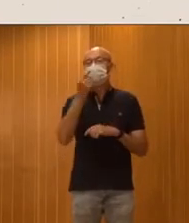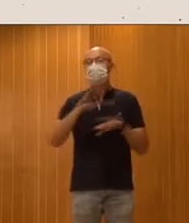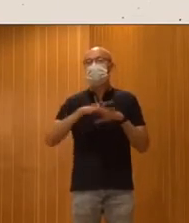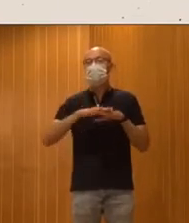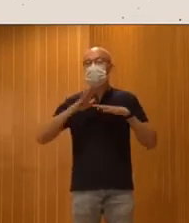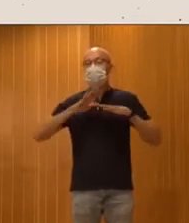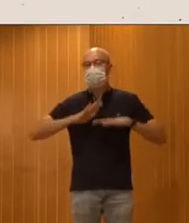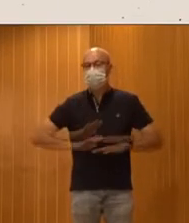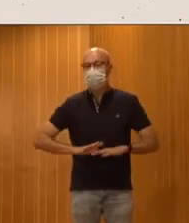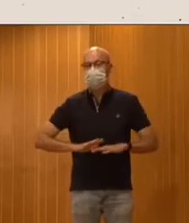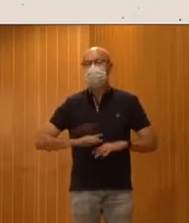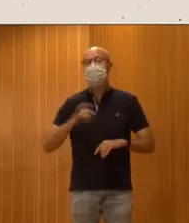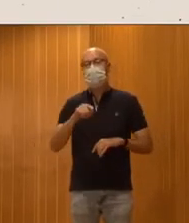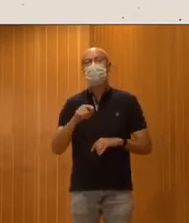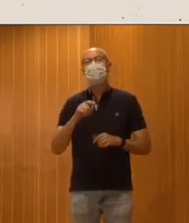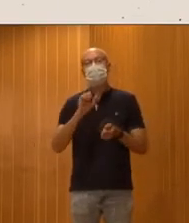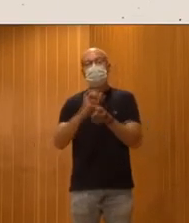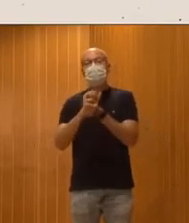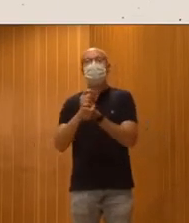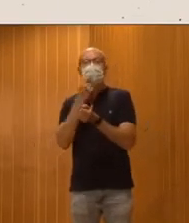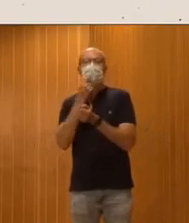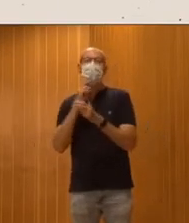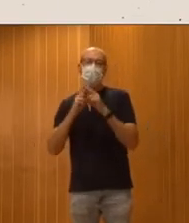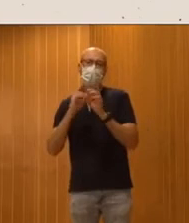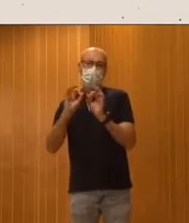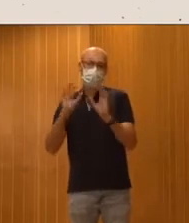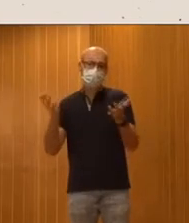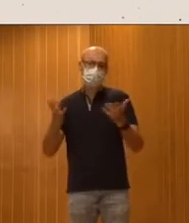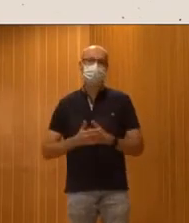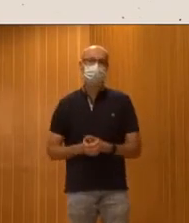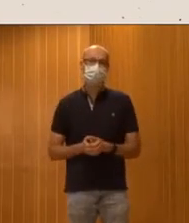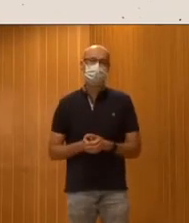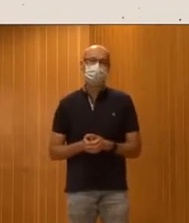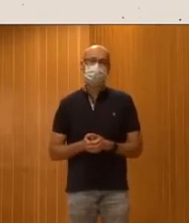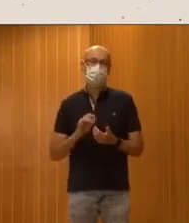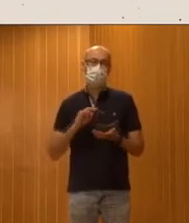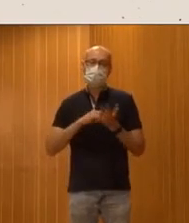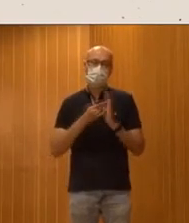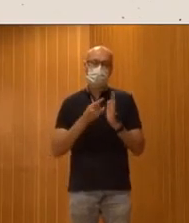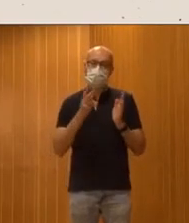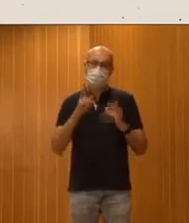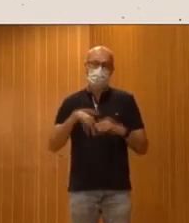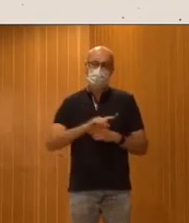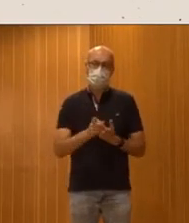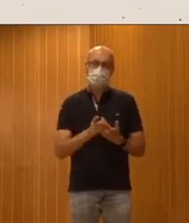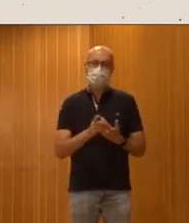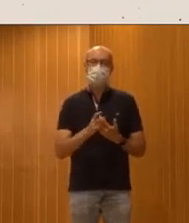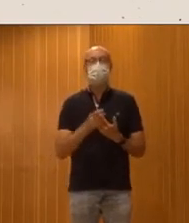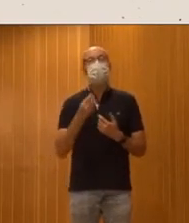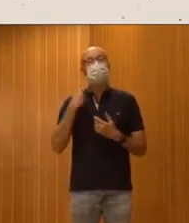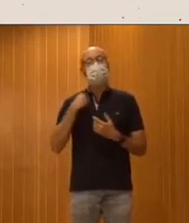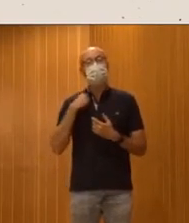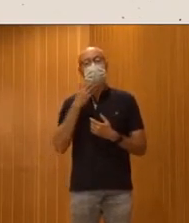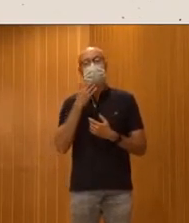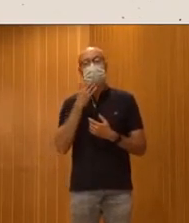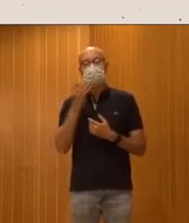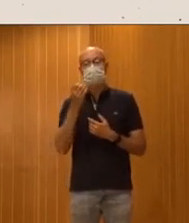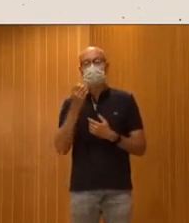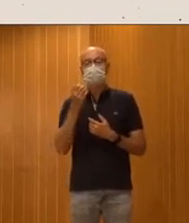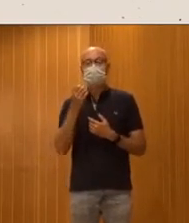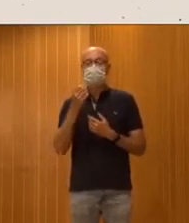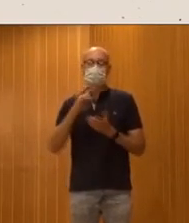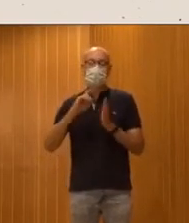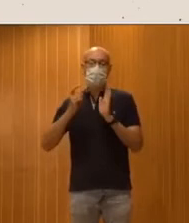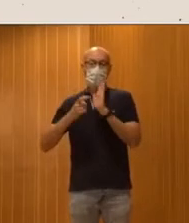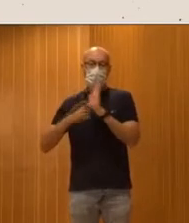hipnóticos, son claramente sujeciones químicas. Y luego esta definición encaja también con los